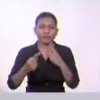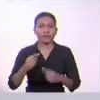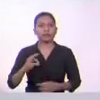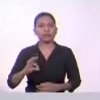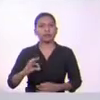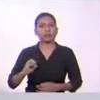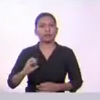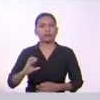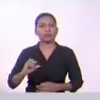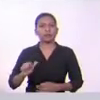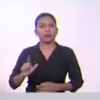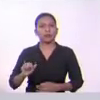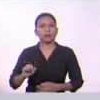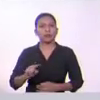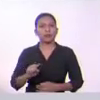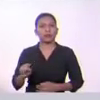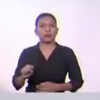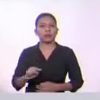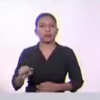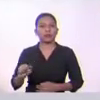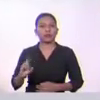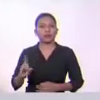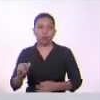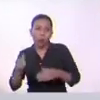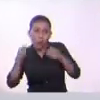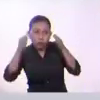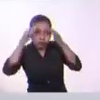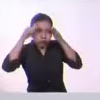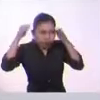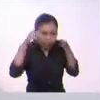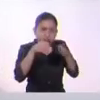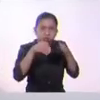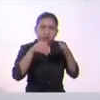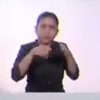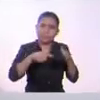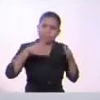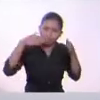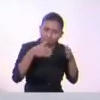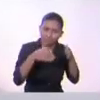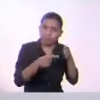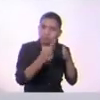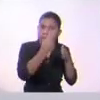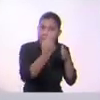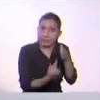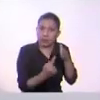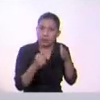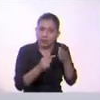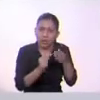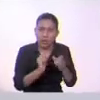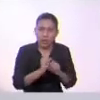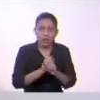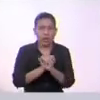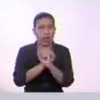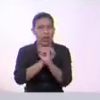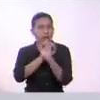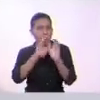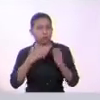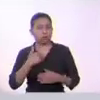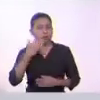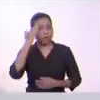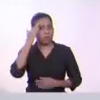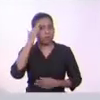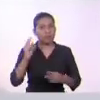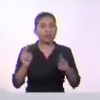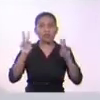tipo de entrevistas es necesario que la persona que hace las preguntas esté muy bien preparada sobre el